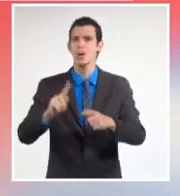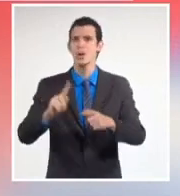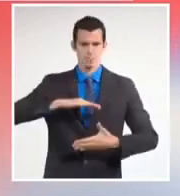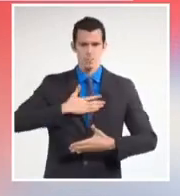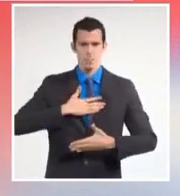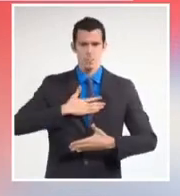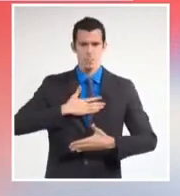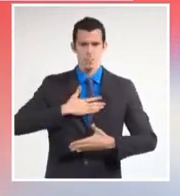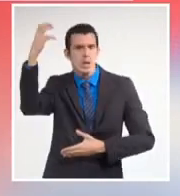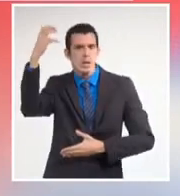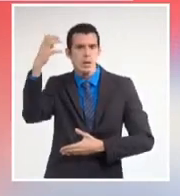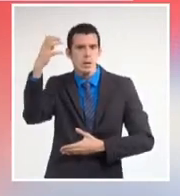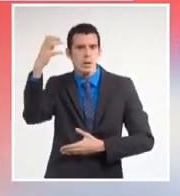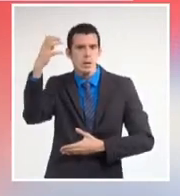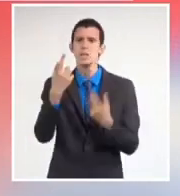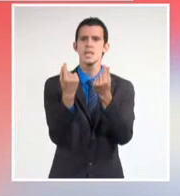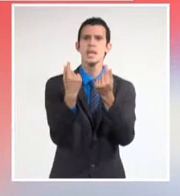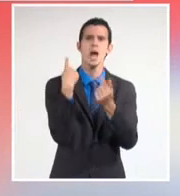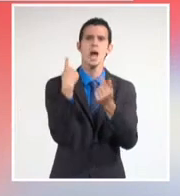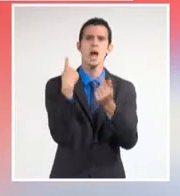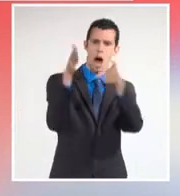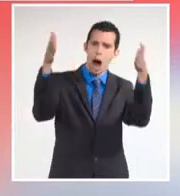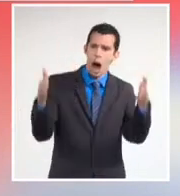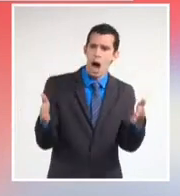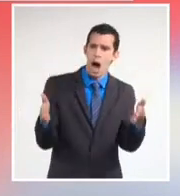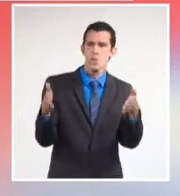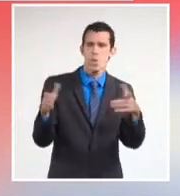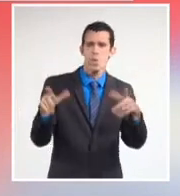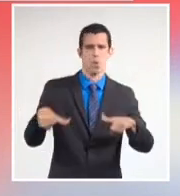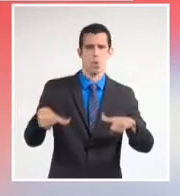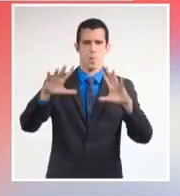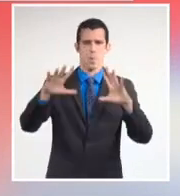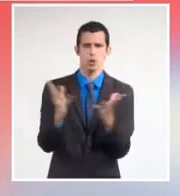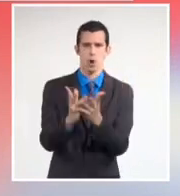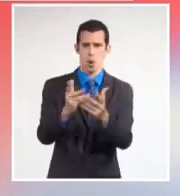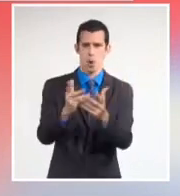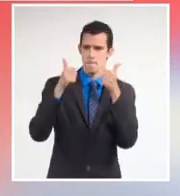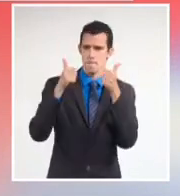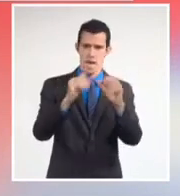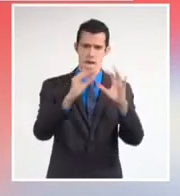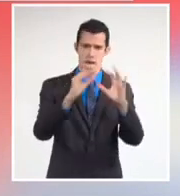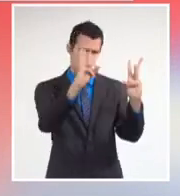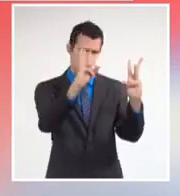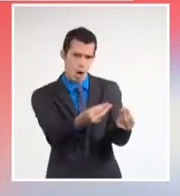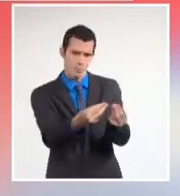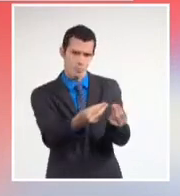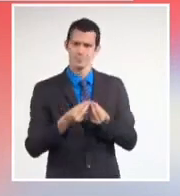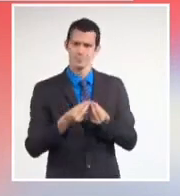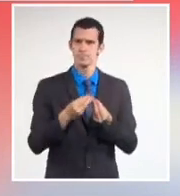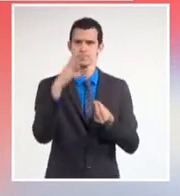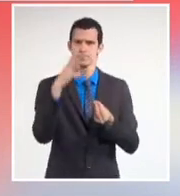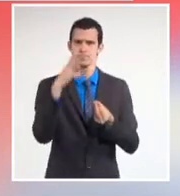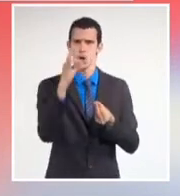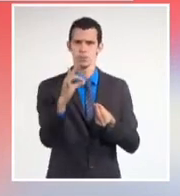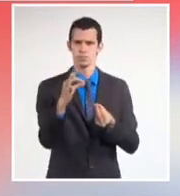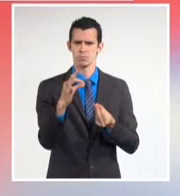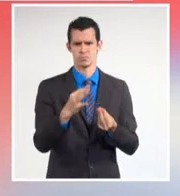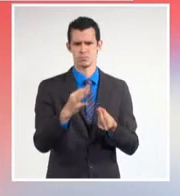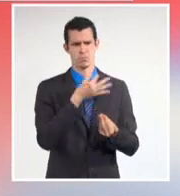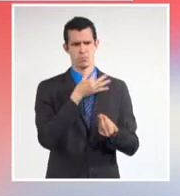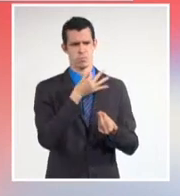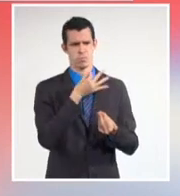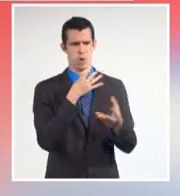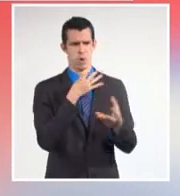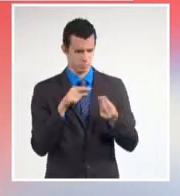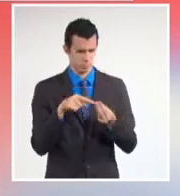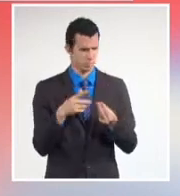una expresión de ineficiencia en el sector empresarial estatal. 500 empresas en pérdida es más del